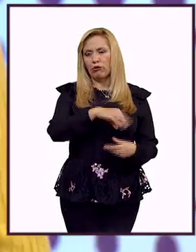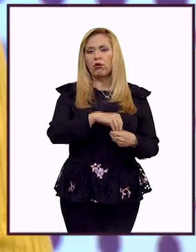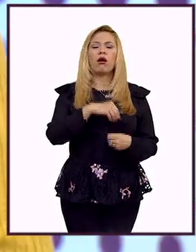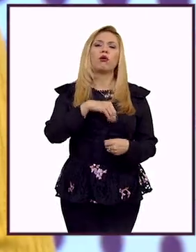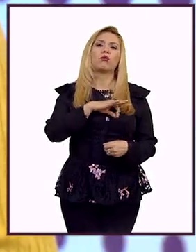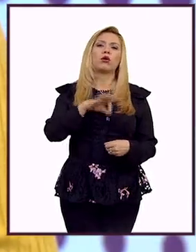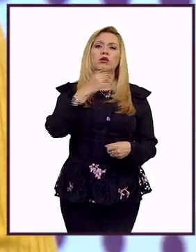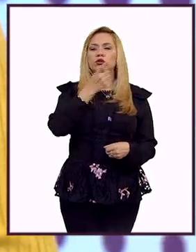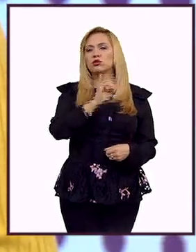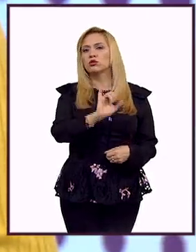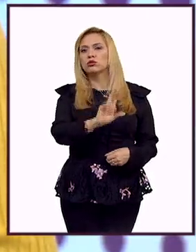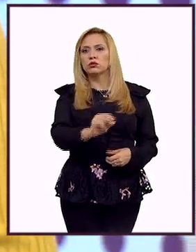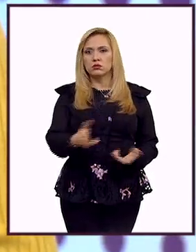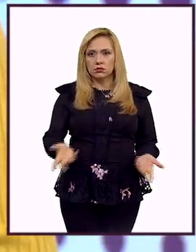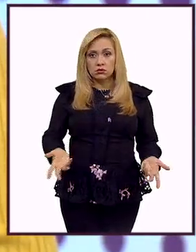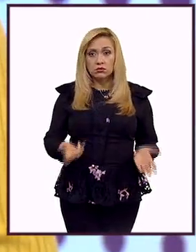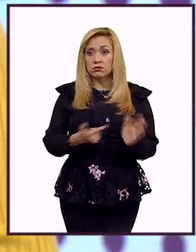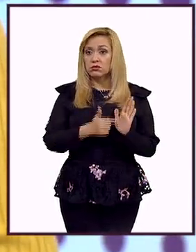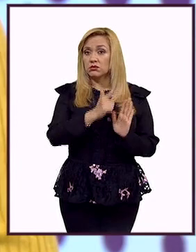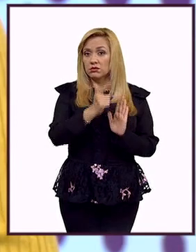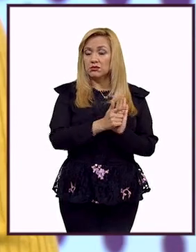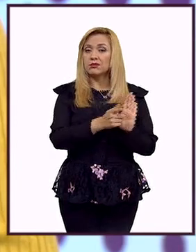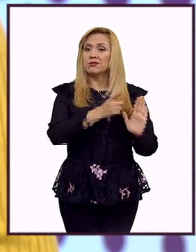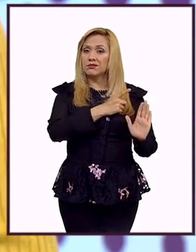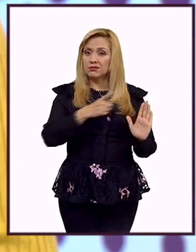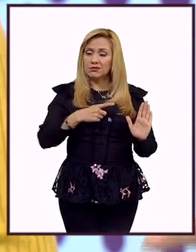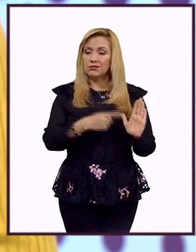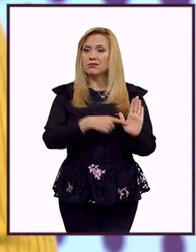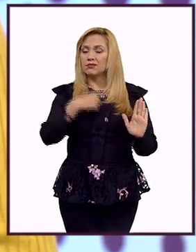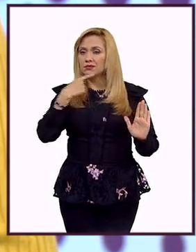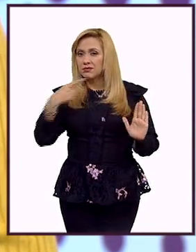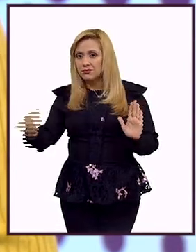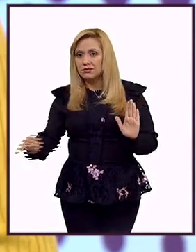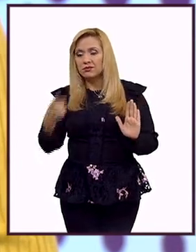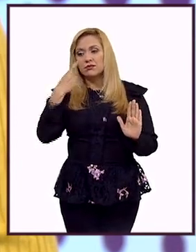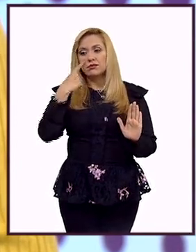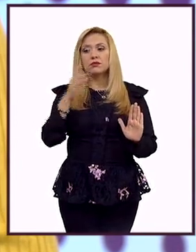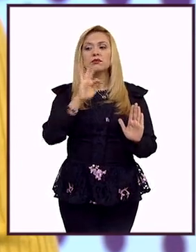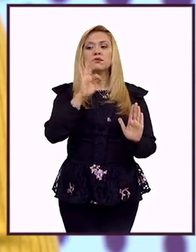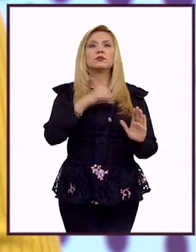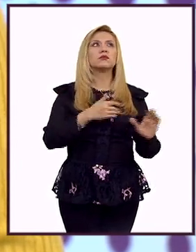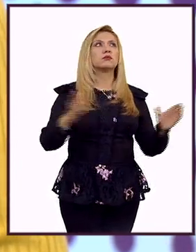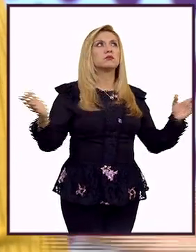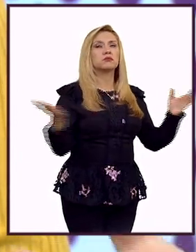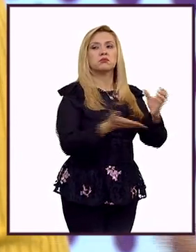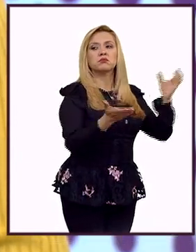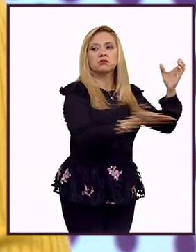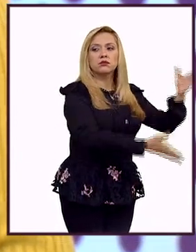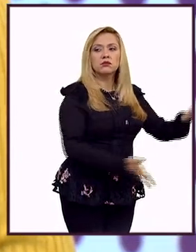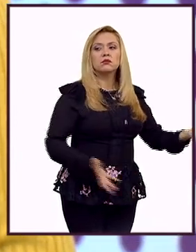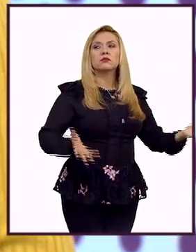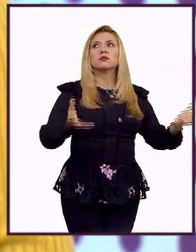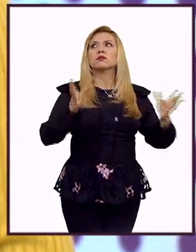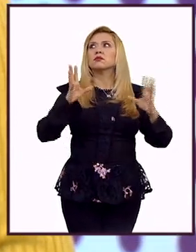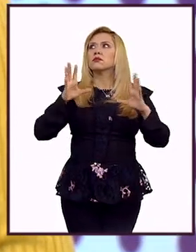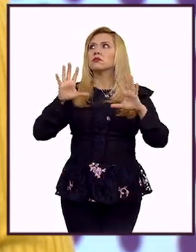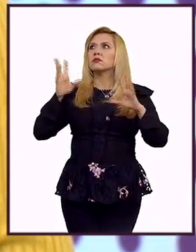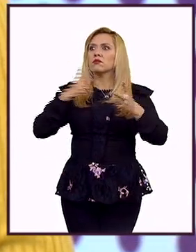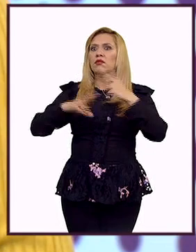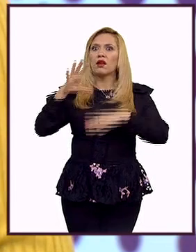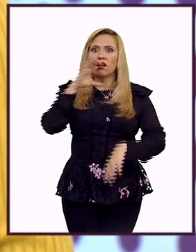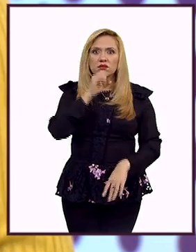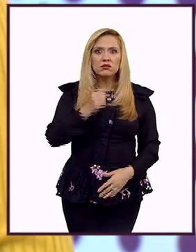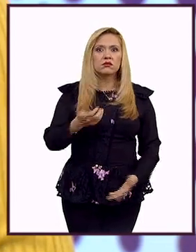lo contiene la declaración, ¿no? Cómo se deben hacer las manifestaciones de impacto ambiental, el hablar de los impactos positivos y negativos de los proyectos, eso